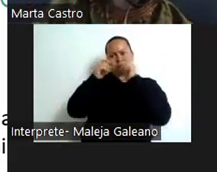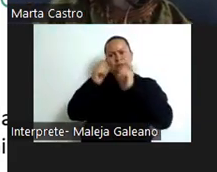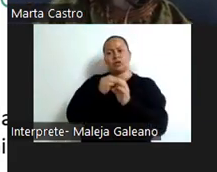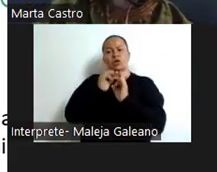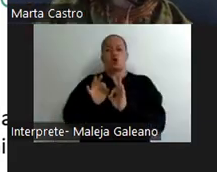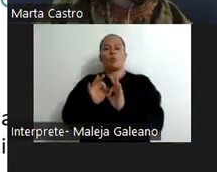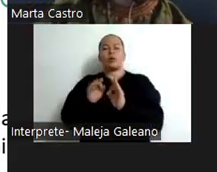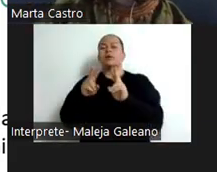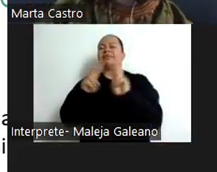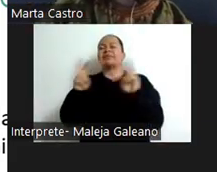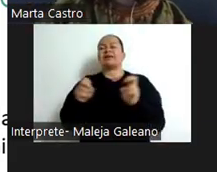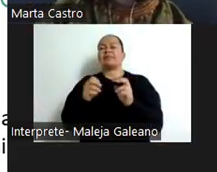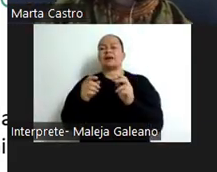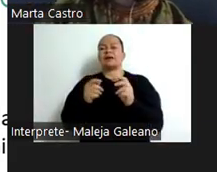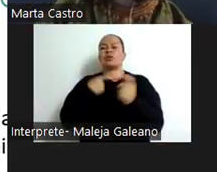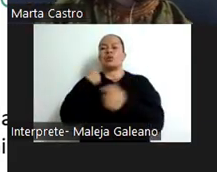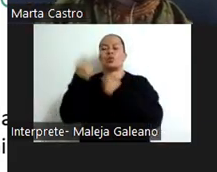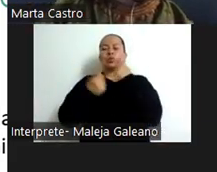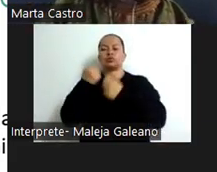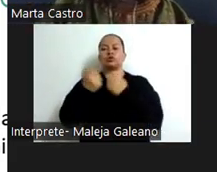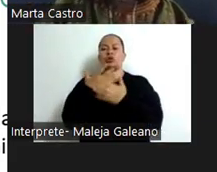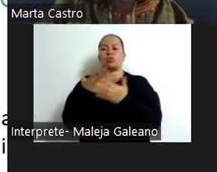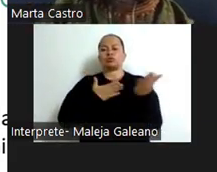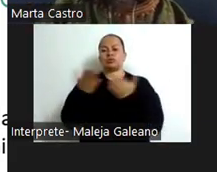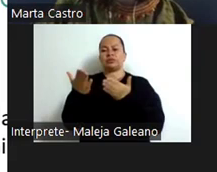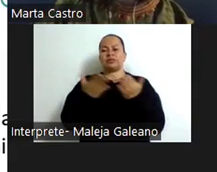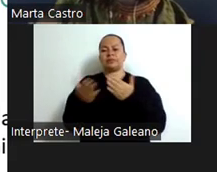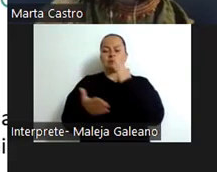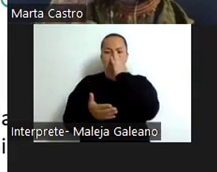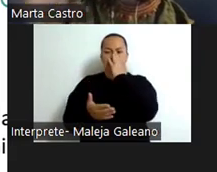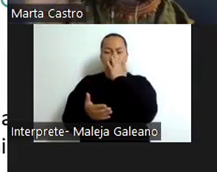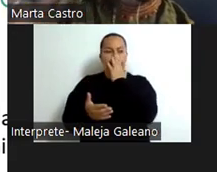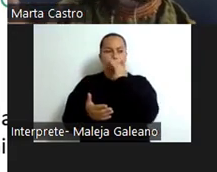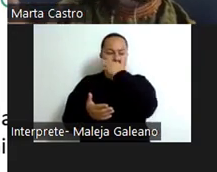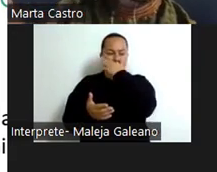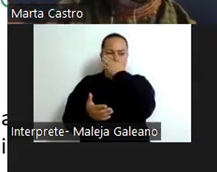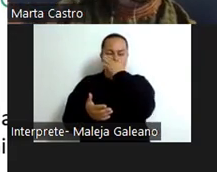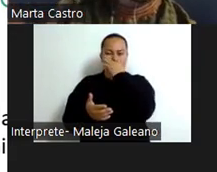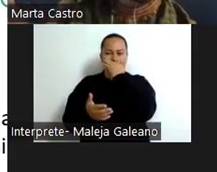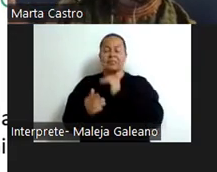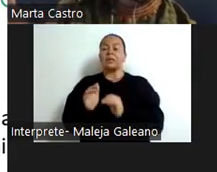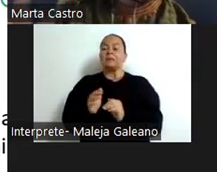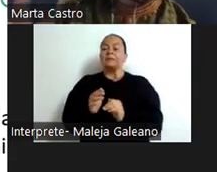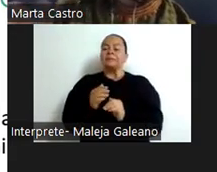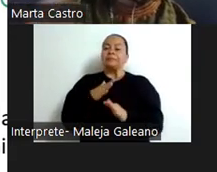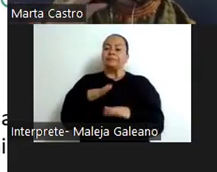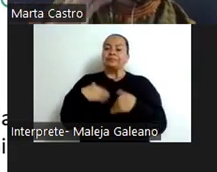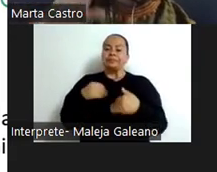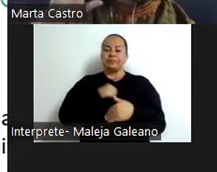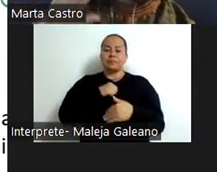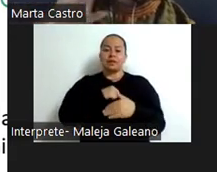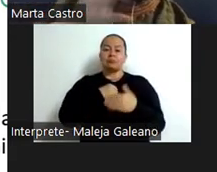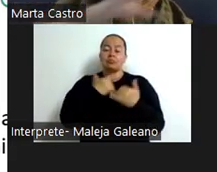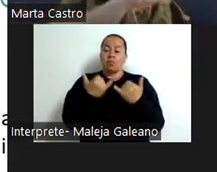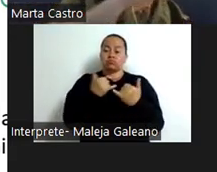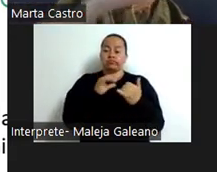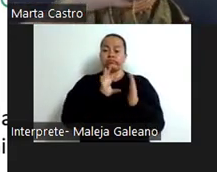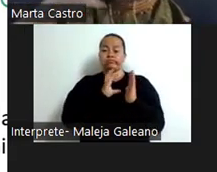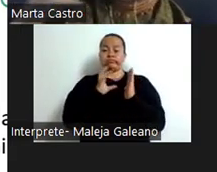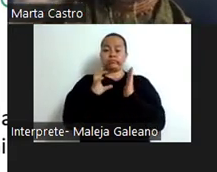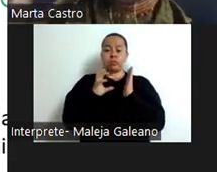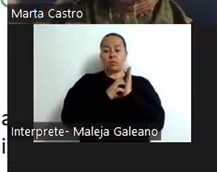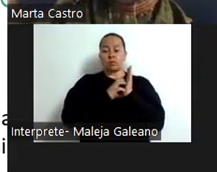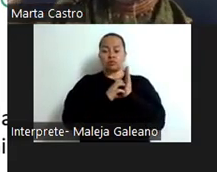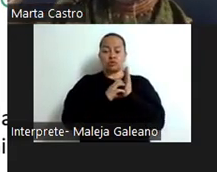económico el tema del cuidado como servicio entonces lo que concluimos en esta en esta parte es que la en